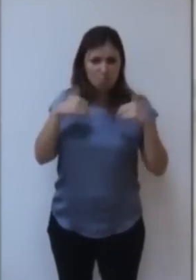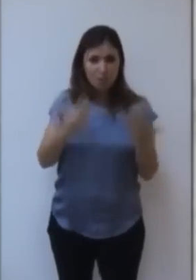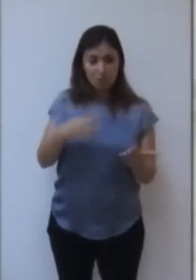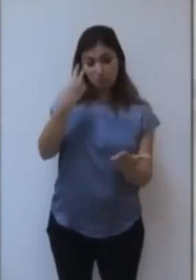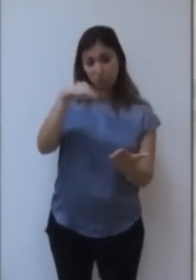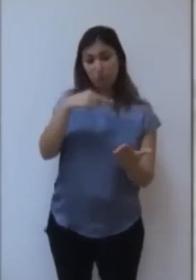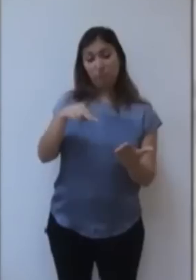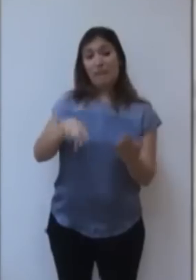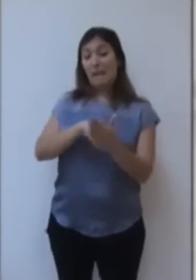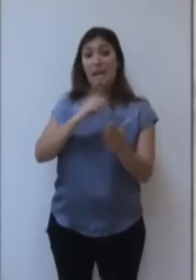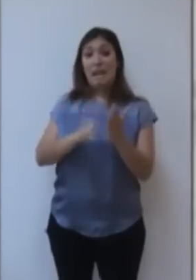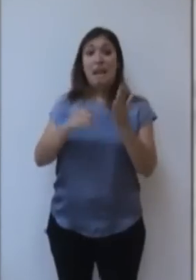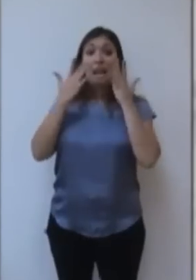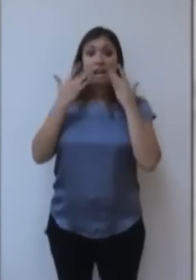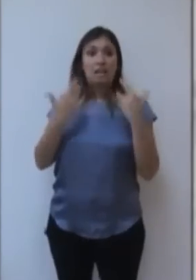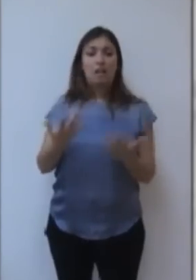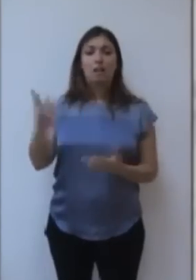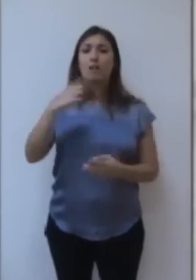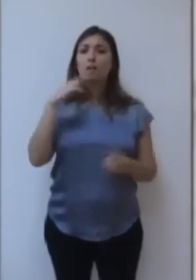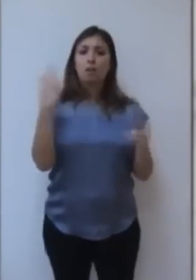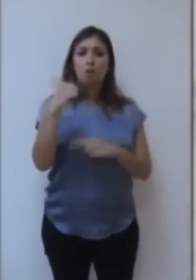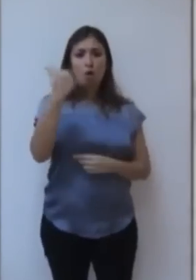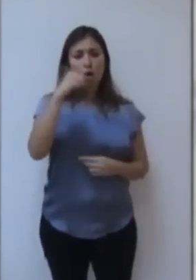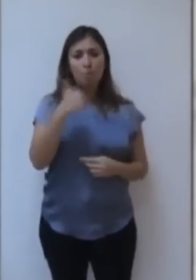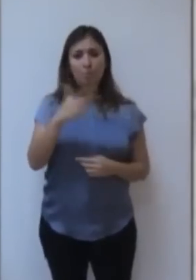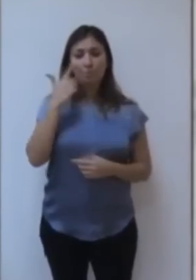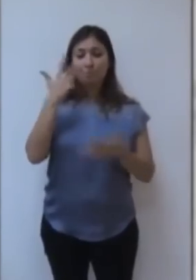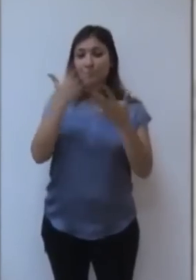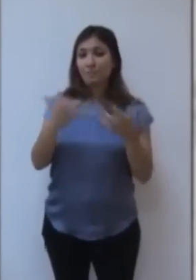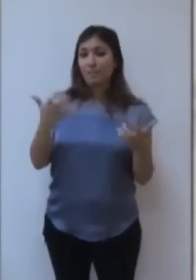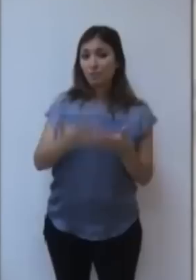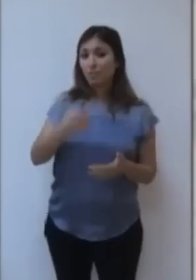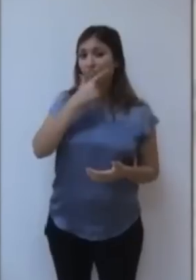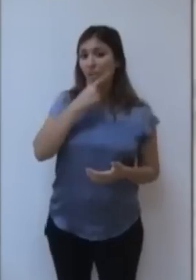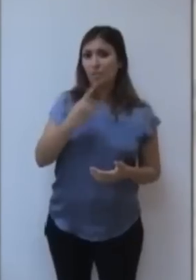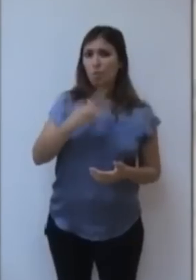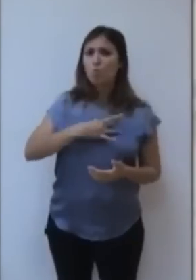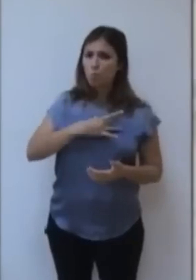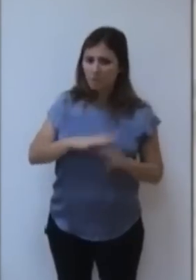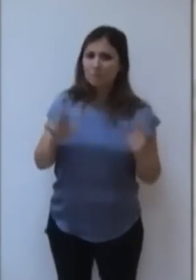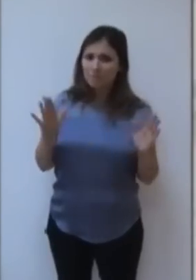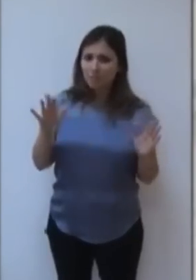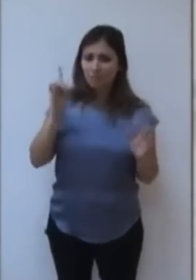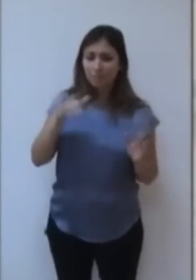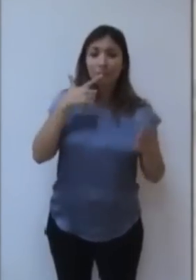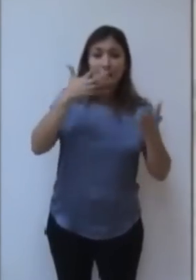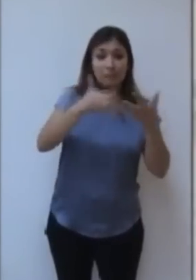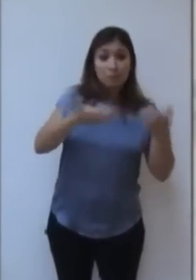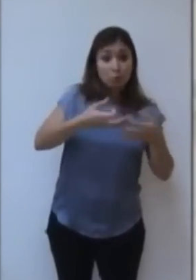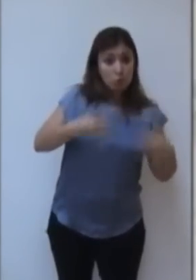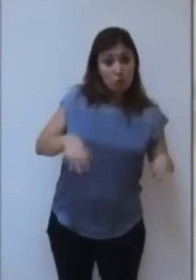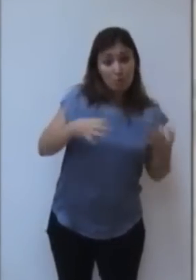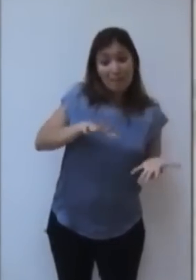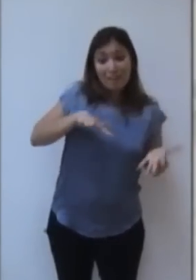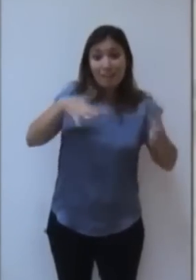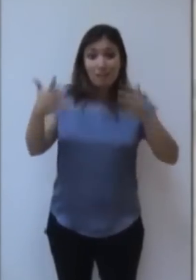legal? Hay una barrera que es que hacer un texto de lectura fácil cuesta mucho, ¿no? Para convertir un texto a un texto de